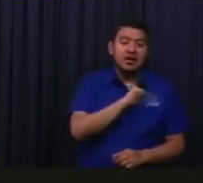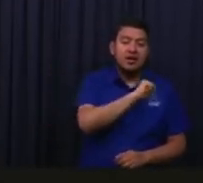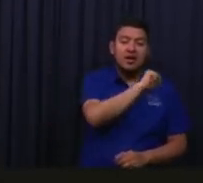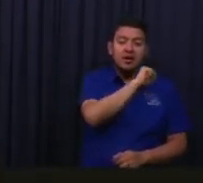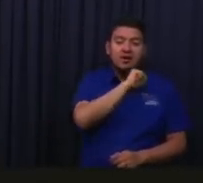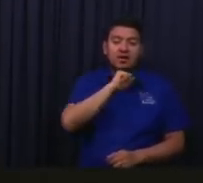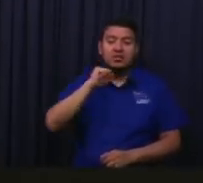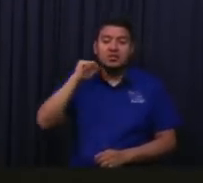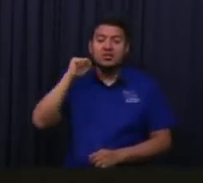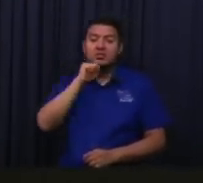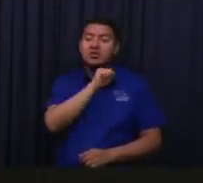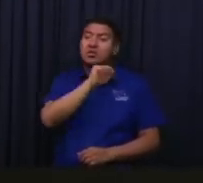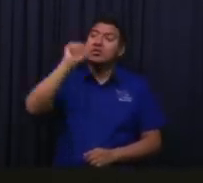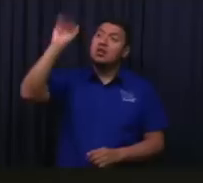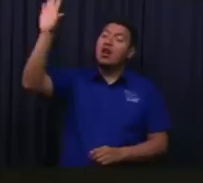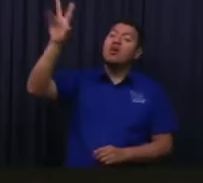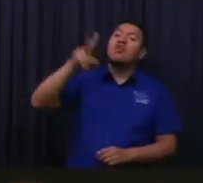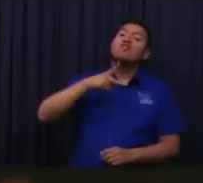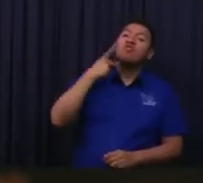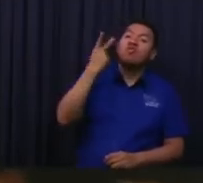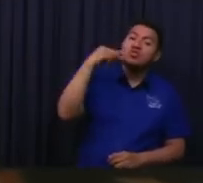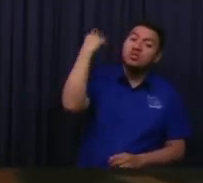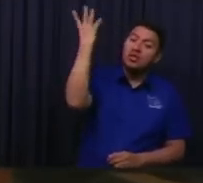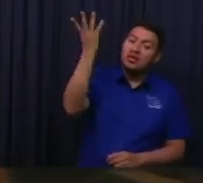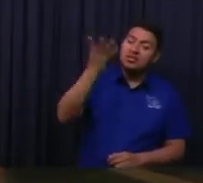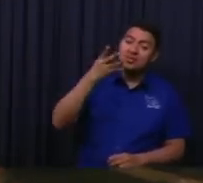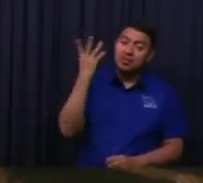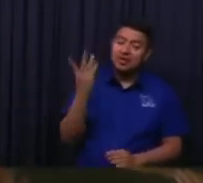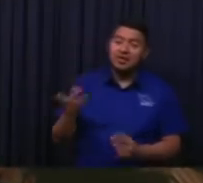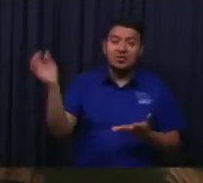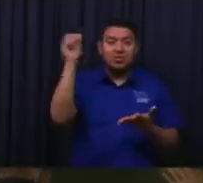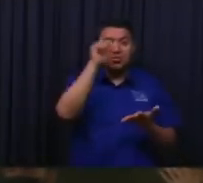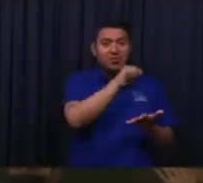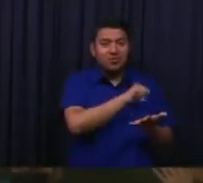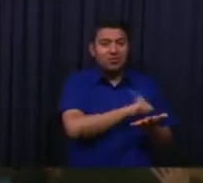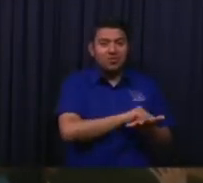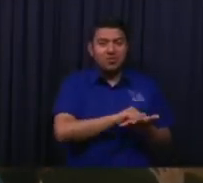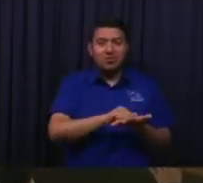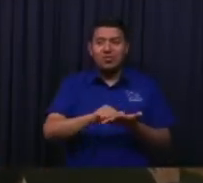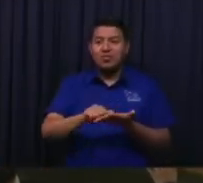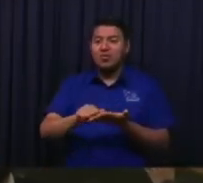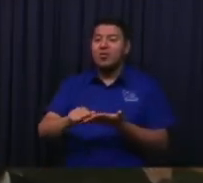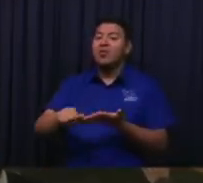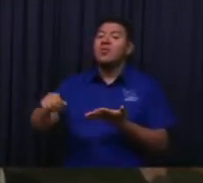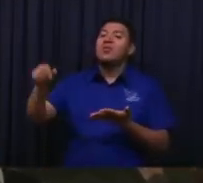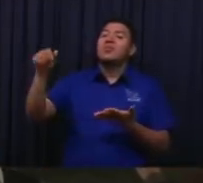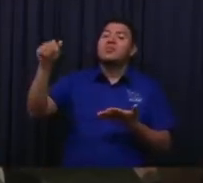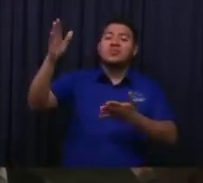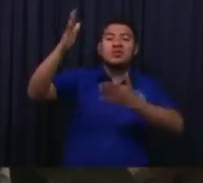canción, y es la voz del Santo Espíritu.